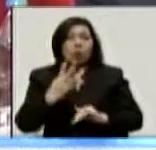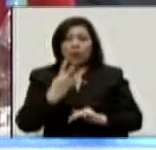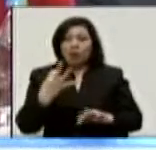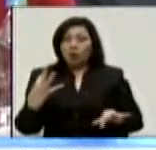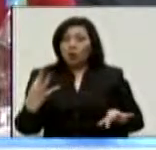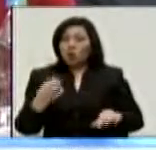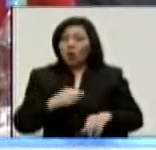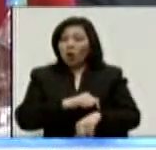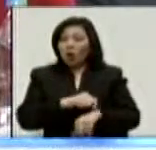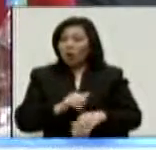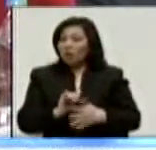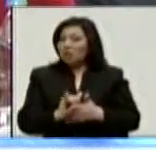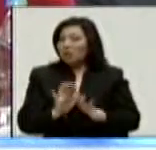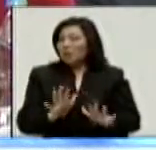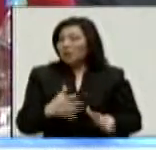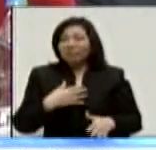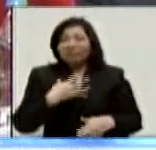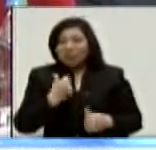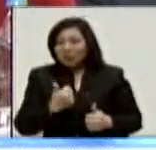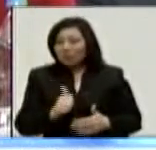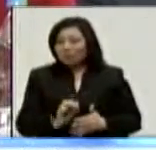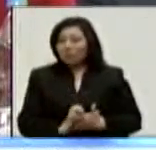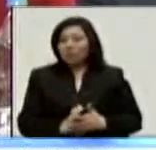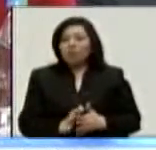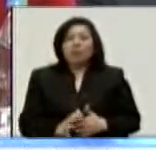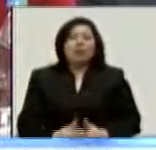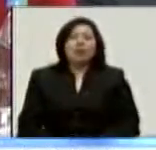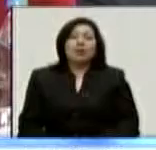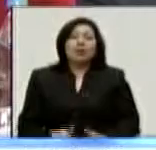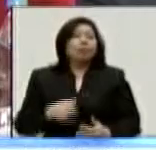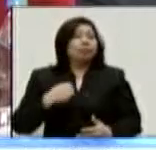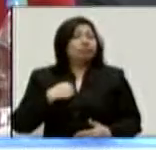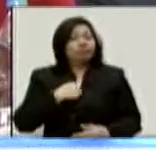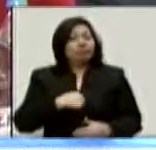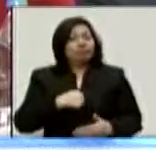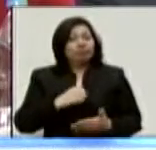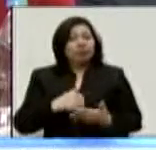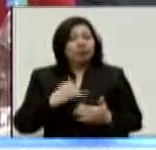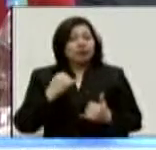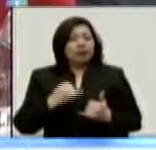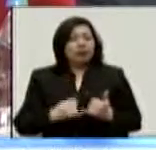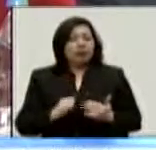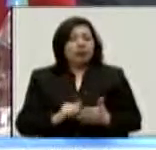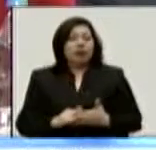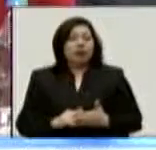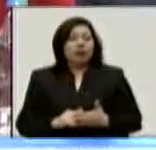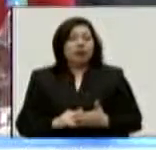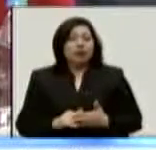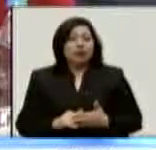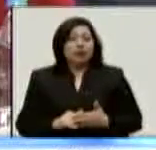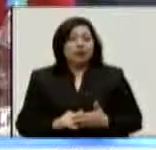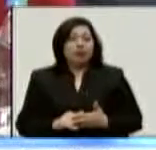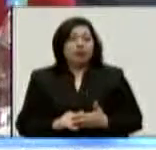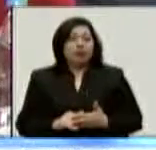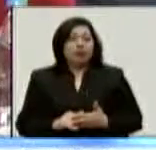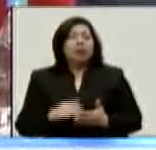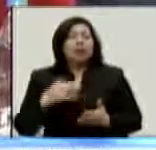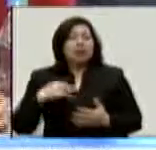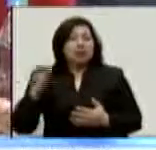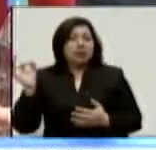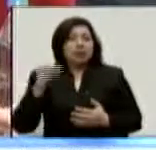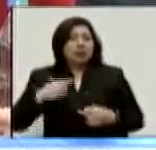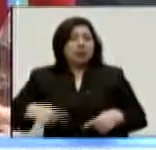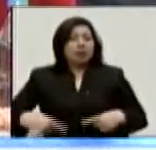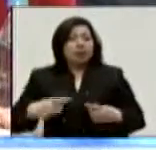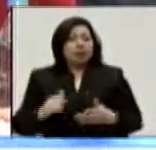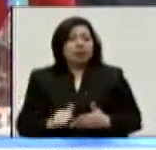horas. Creo que no es nada agradable, pero se hizo el intento y lamentablemente al final quedamos, y ustedes vieron, sin competidores